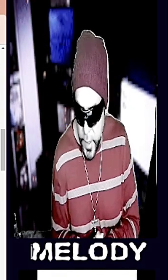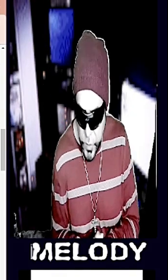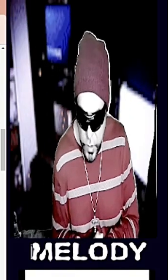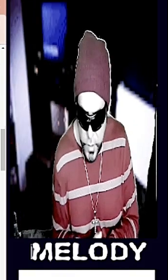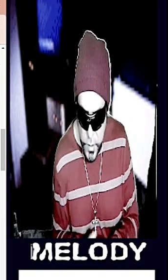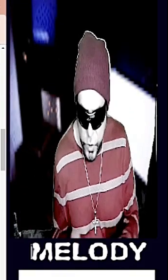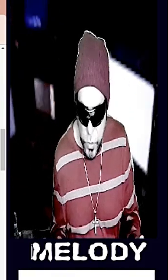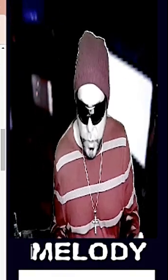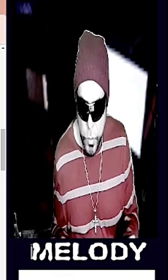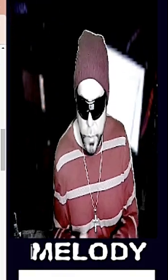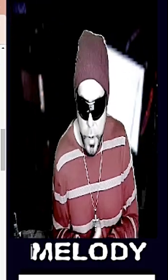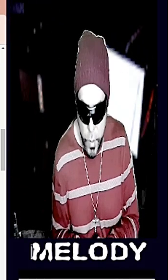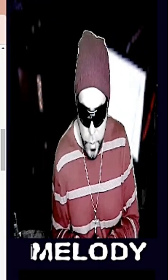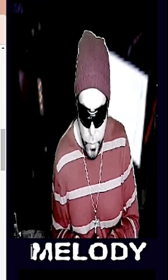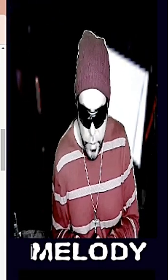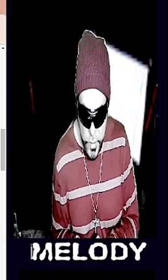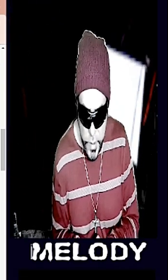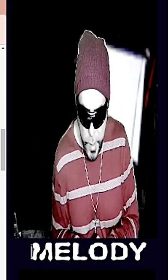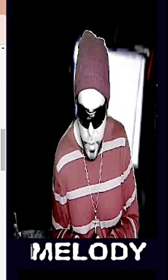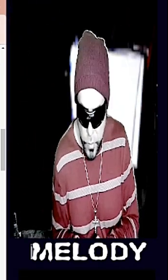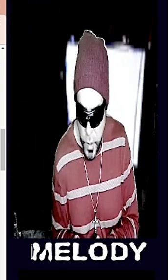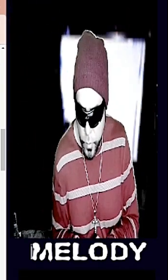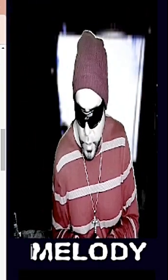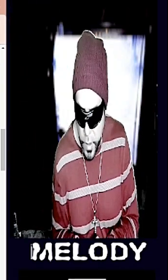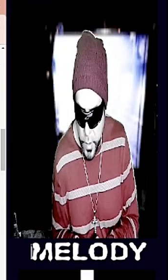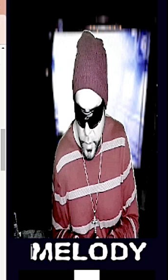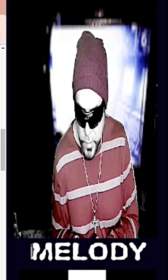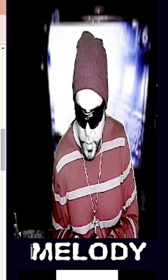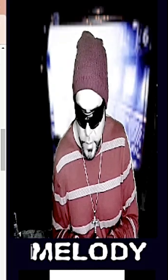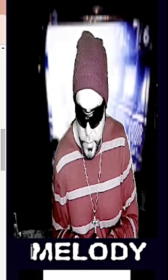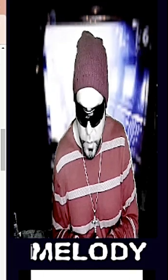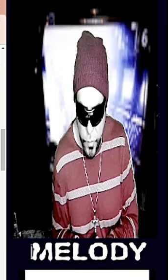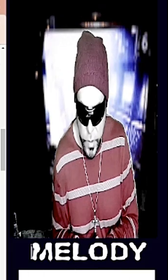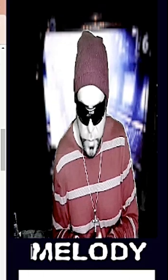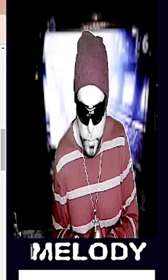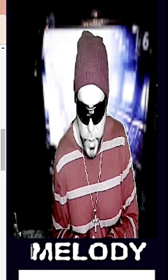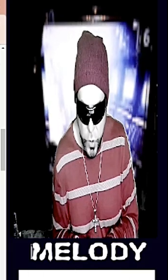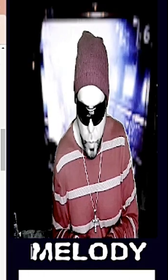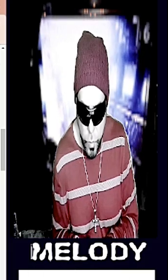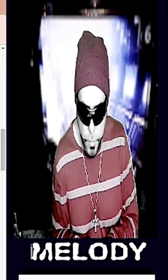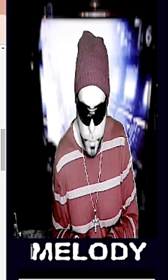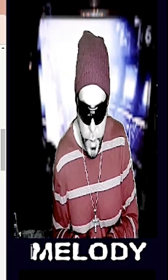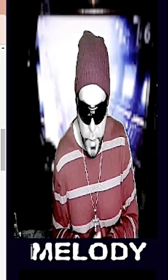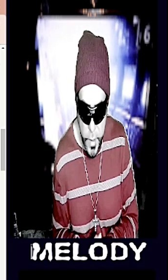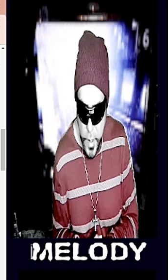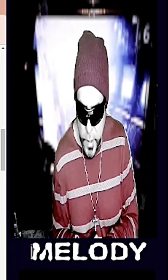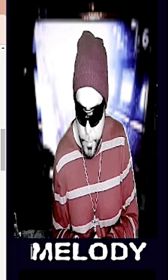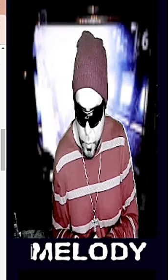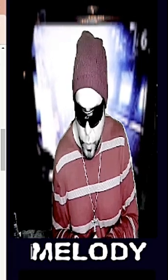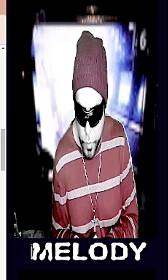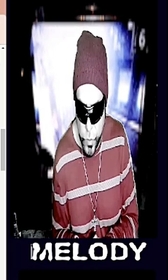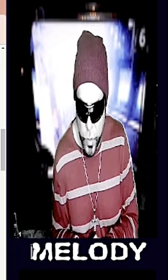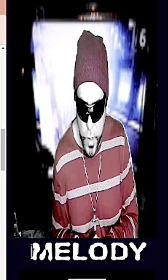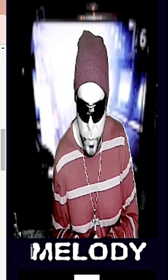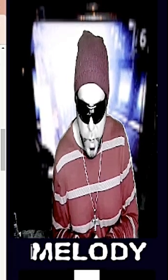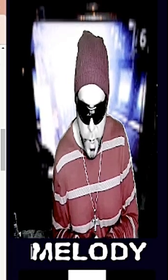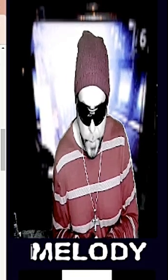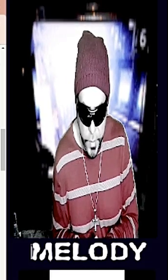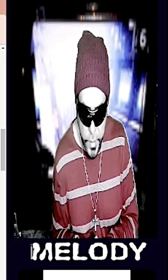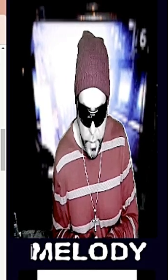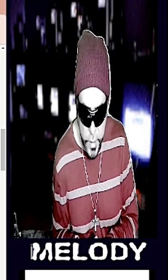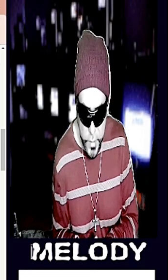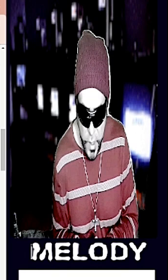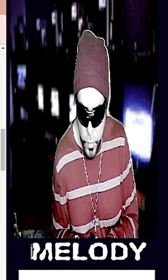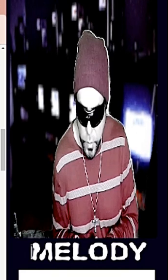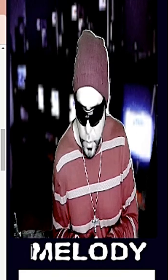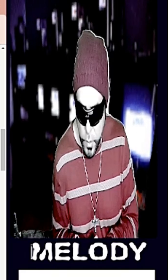dice es una decisión de última hora Rodríguez ha cambiado la jugada y se ha registrado el fin de semana como fue candidata por movimiento ciudadano